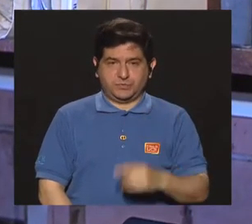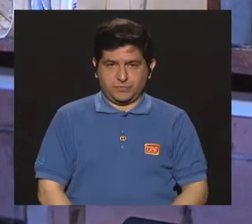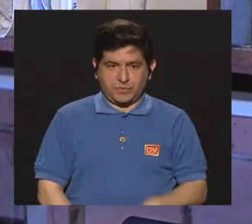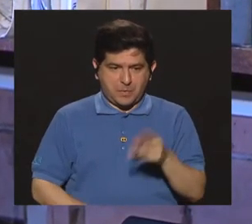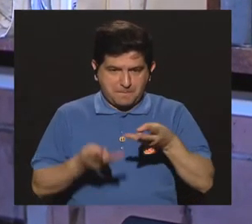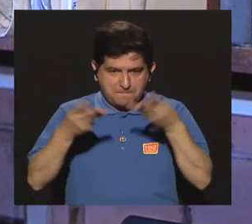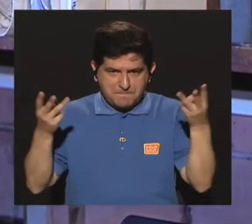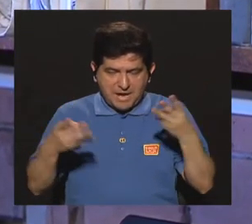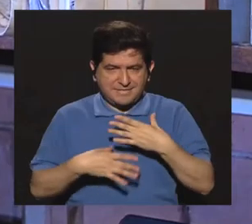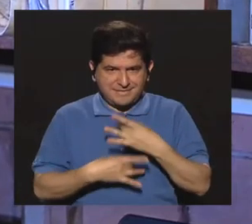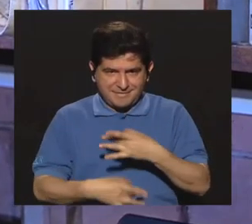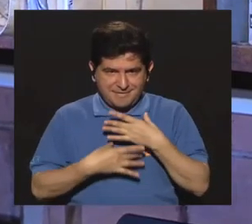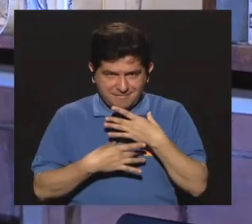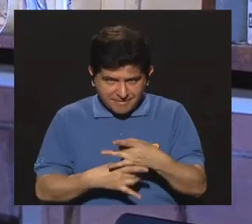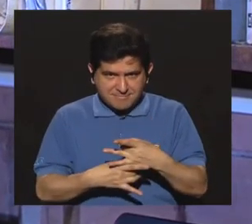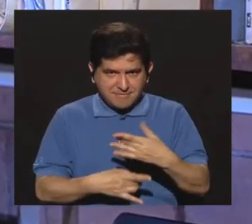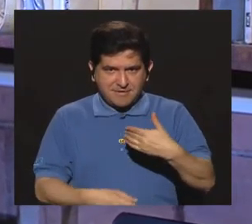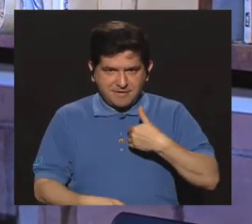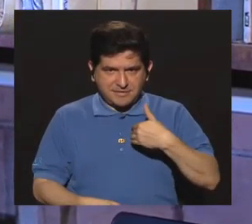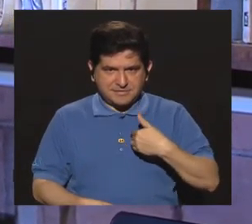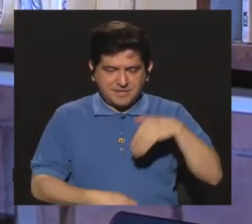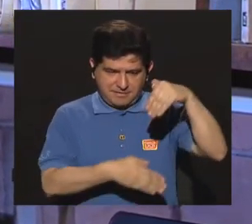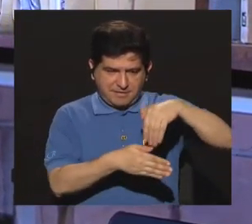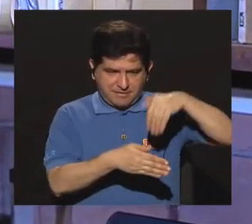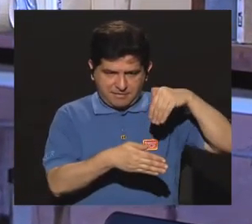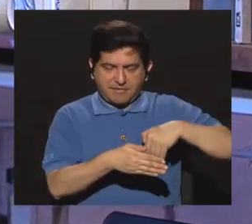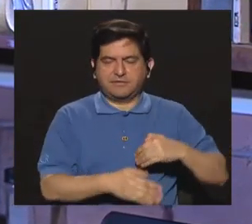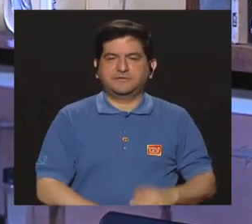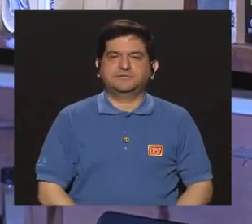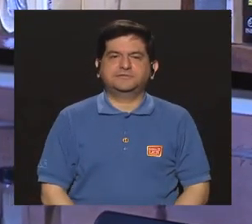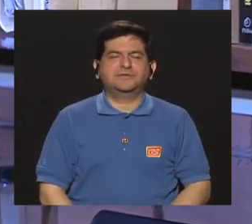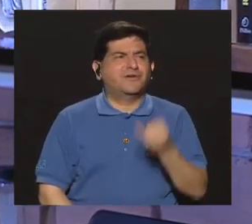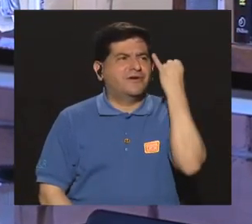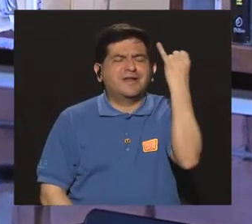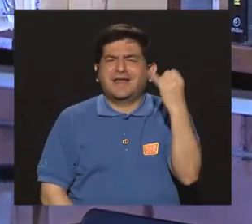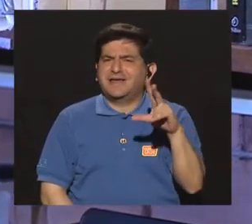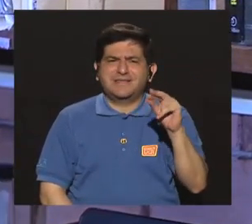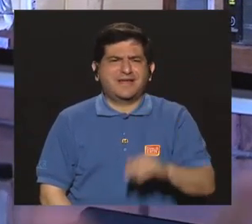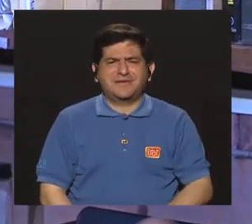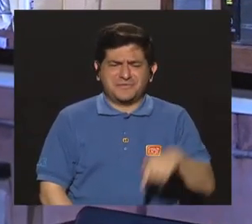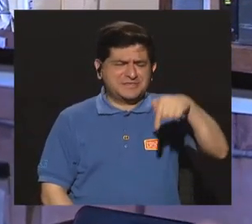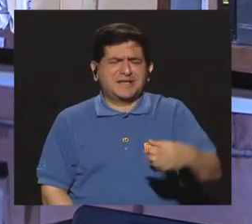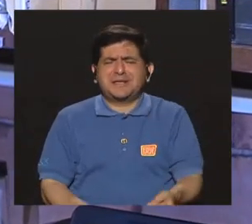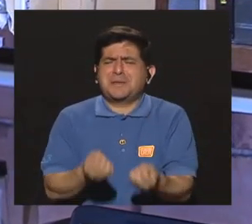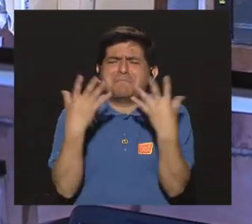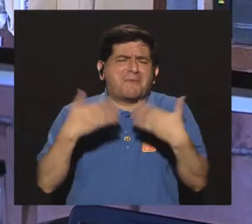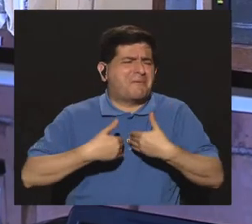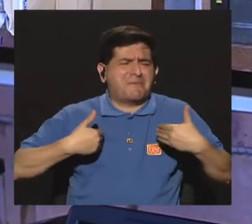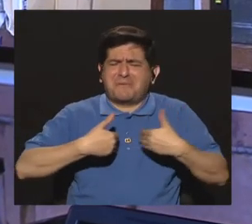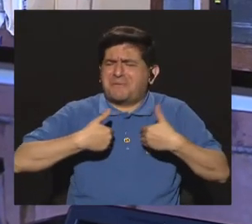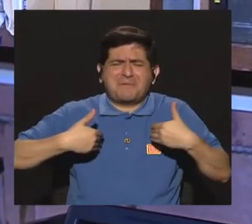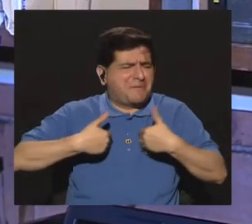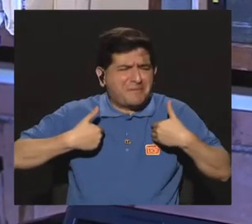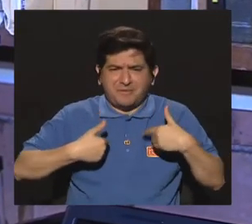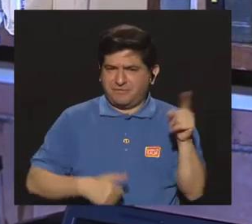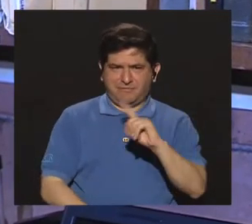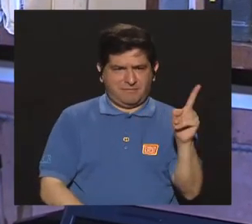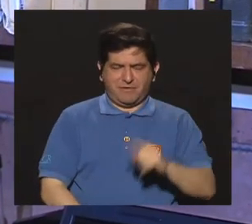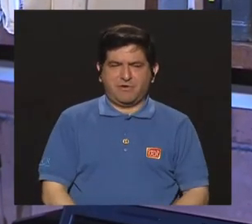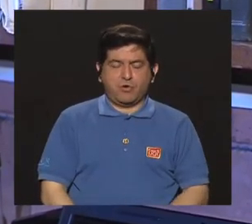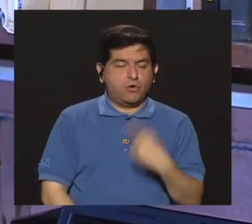material interesante para la colección porque ya no es este llenarse de especímenes y especímenes sino